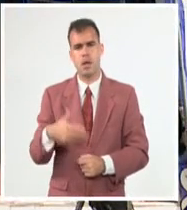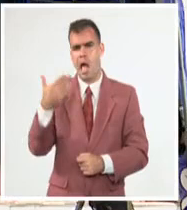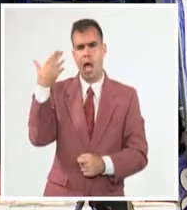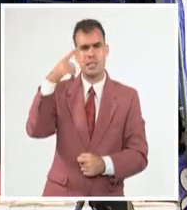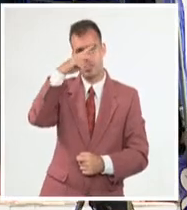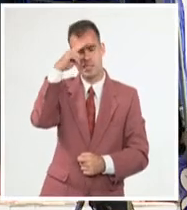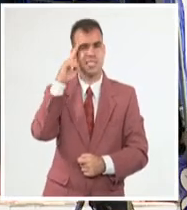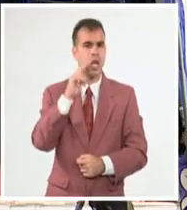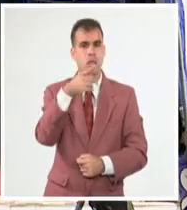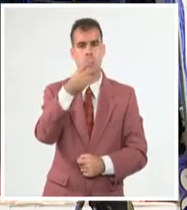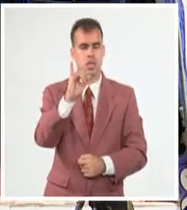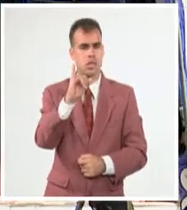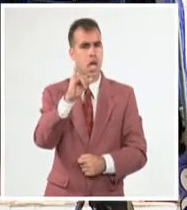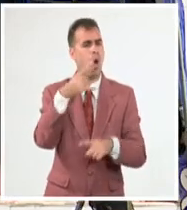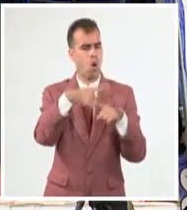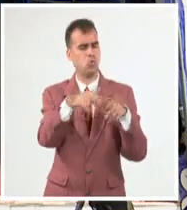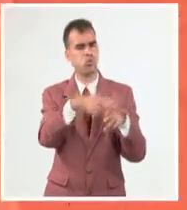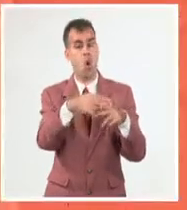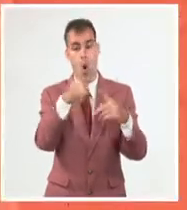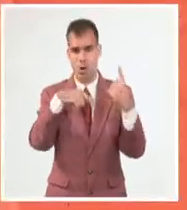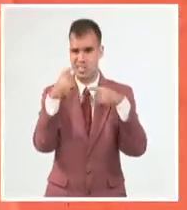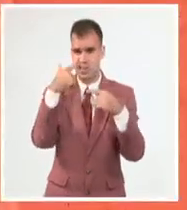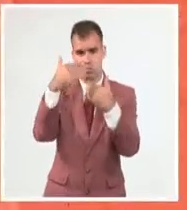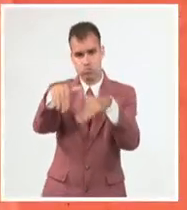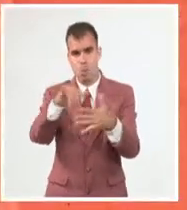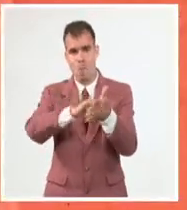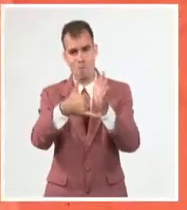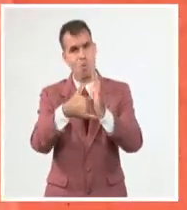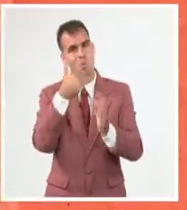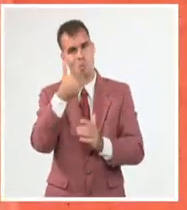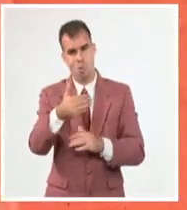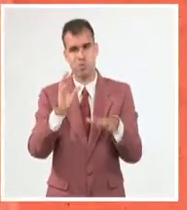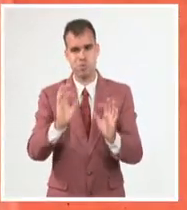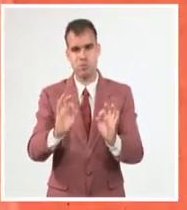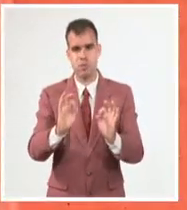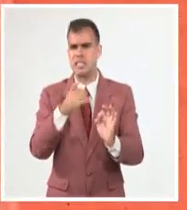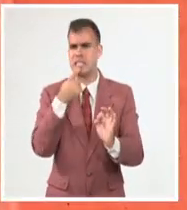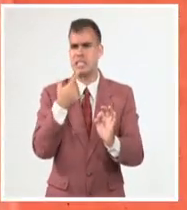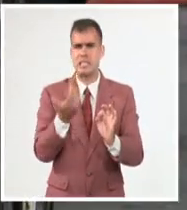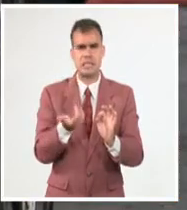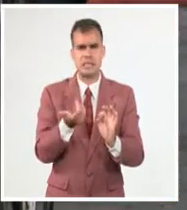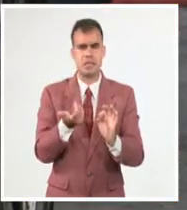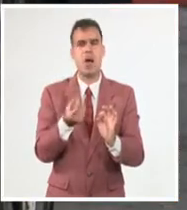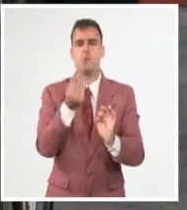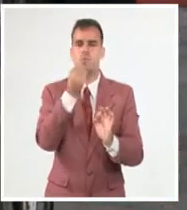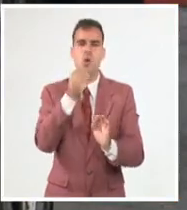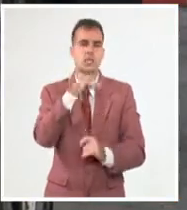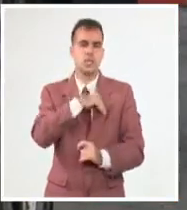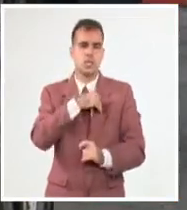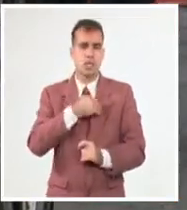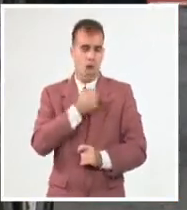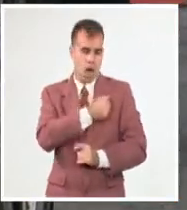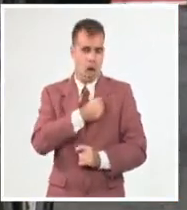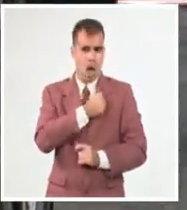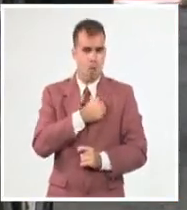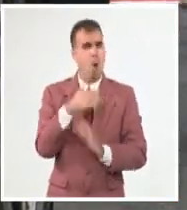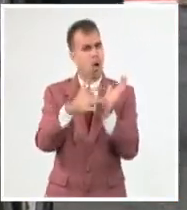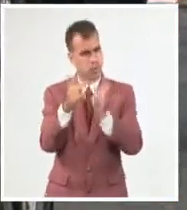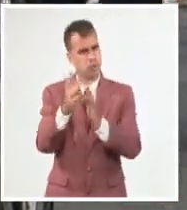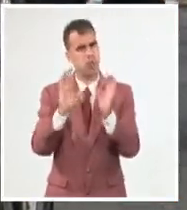XVI, hoy este barrio siente el impacto de un proyecto homónimo que dice tener una misión de amor, cristiana y